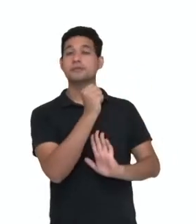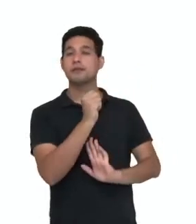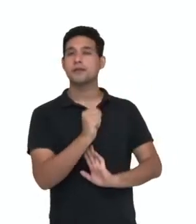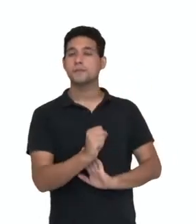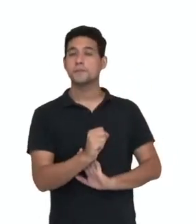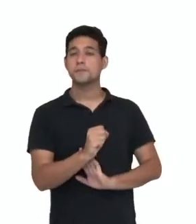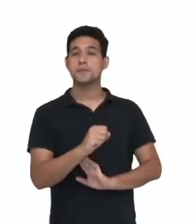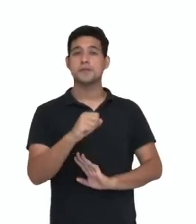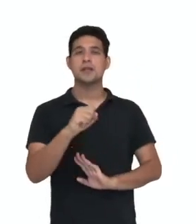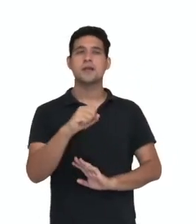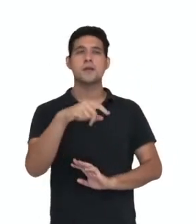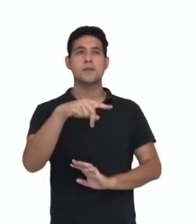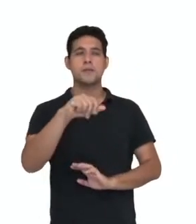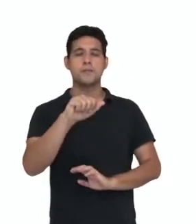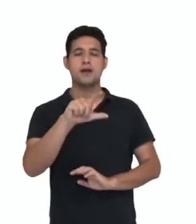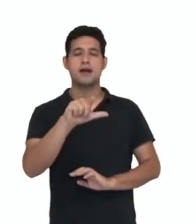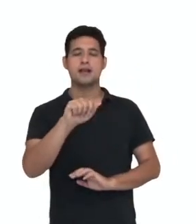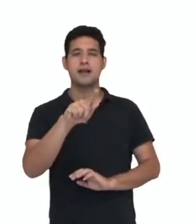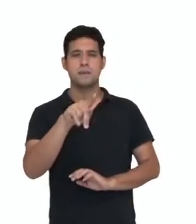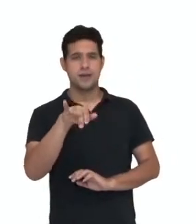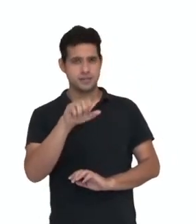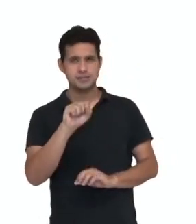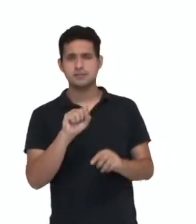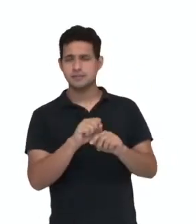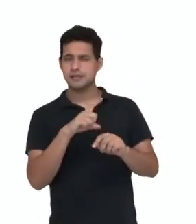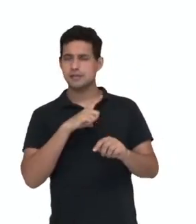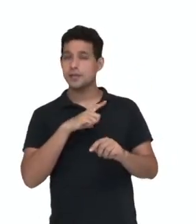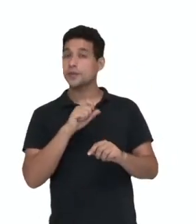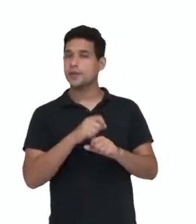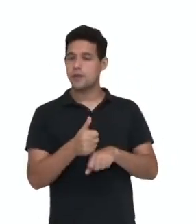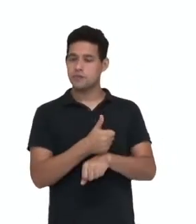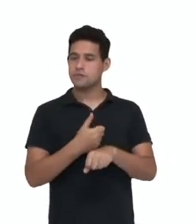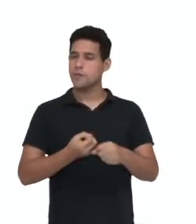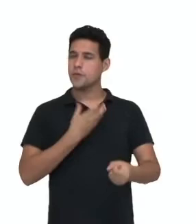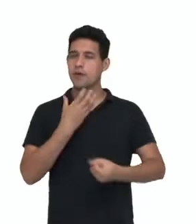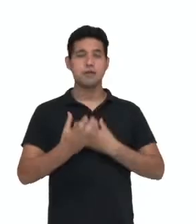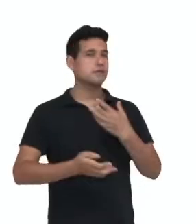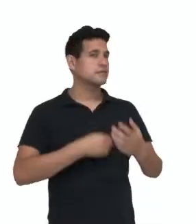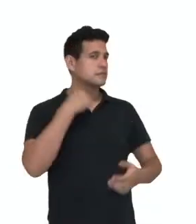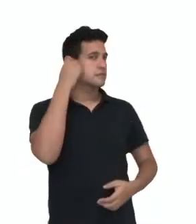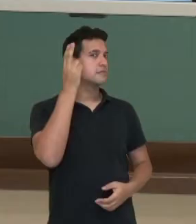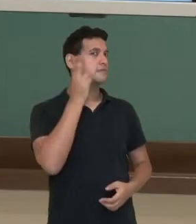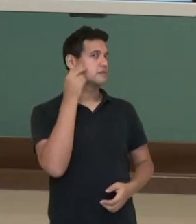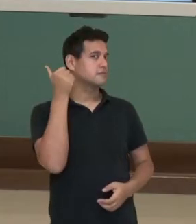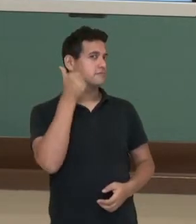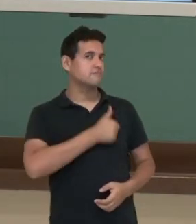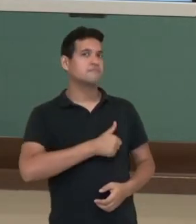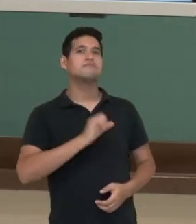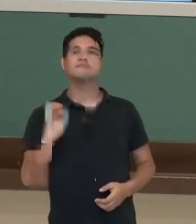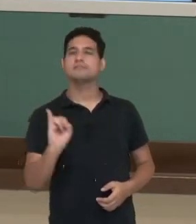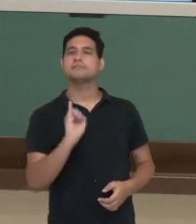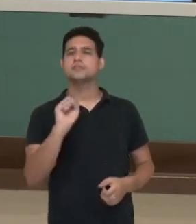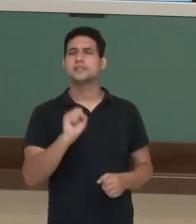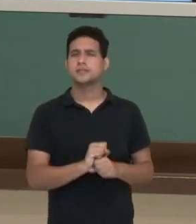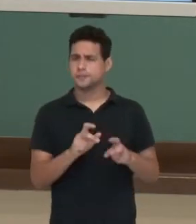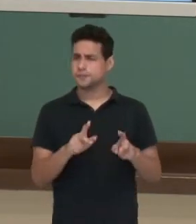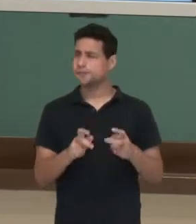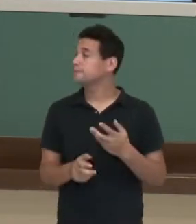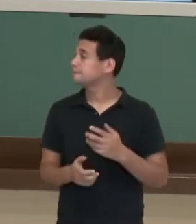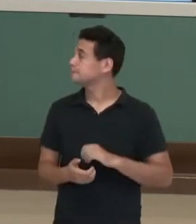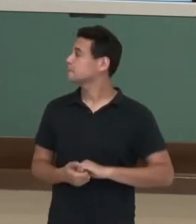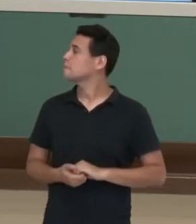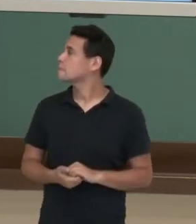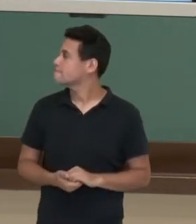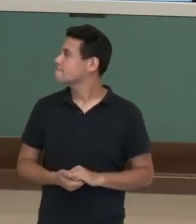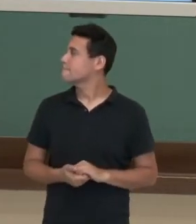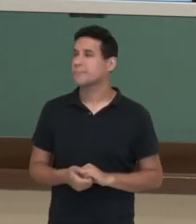Palabras Indelebles de Poetas Negras. Importantíssimo, ¿no, chicas, chicos y